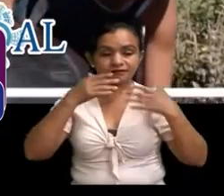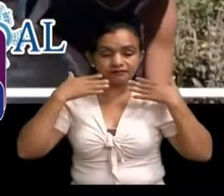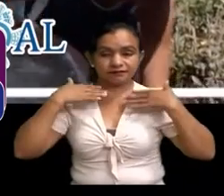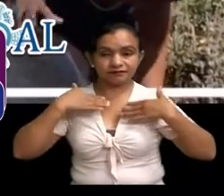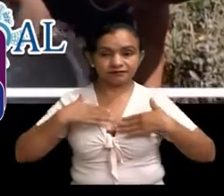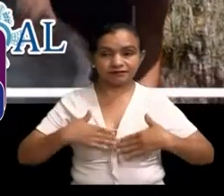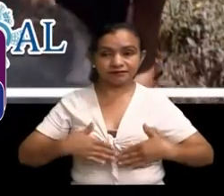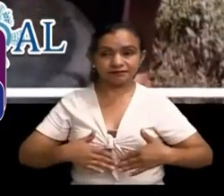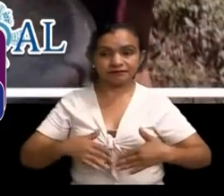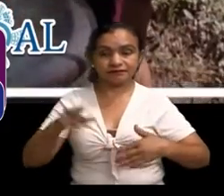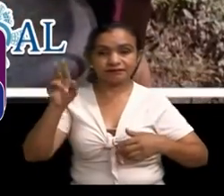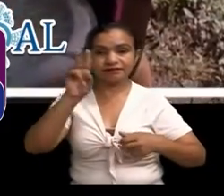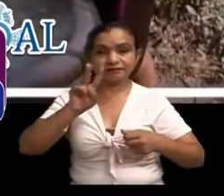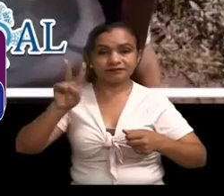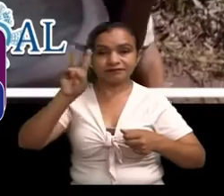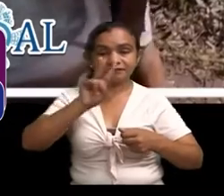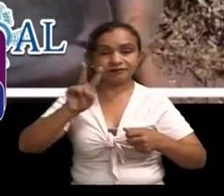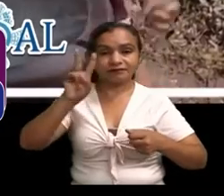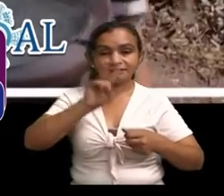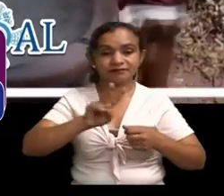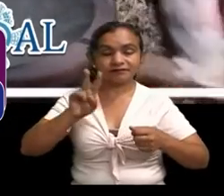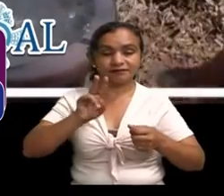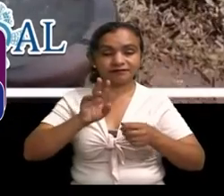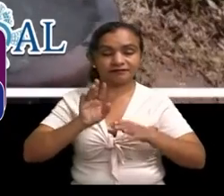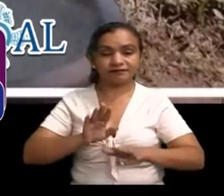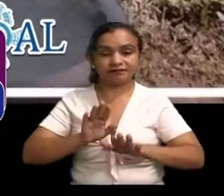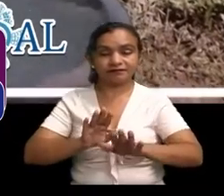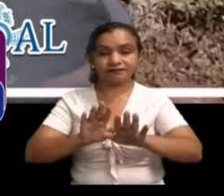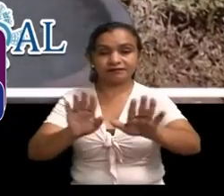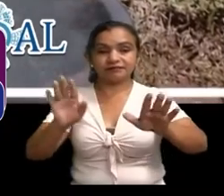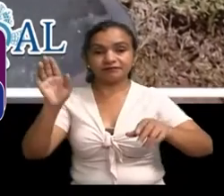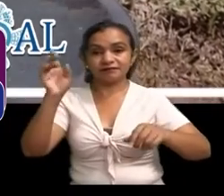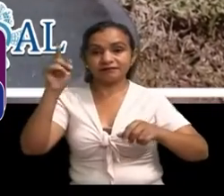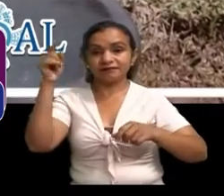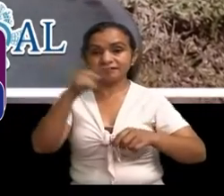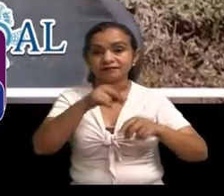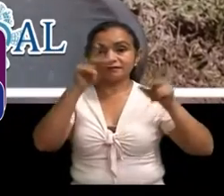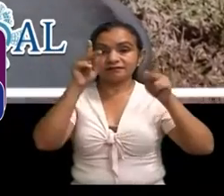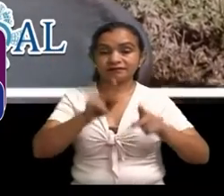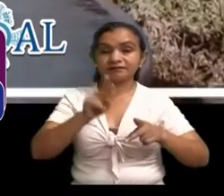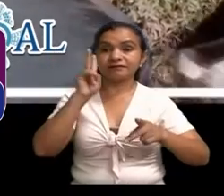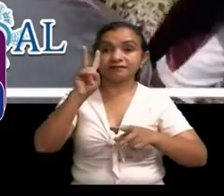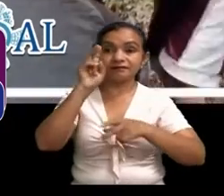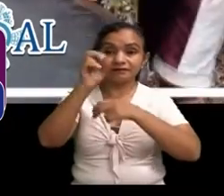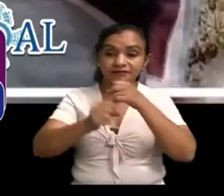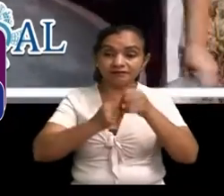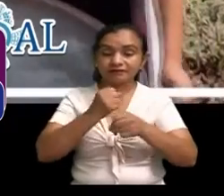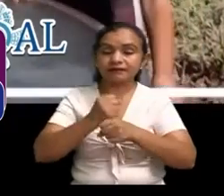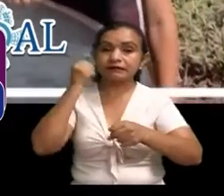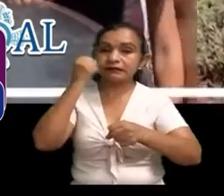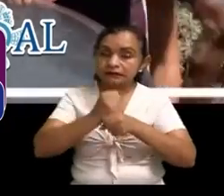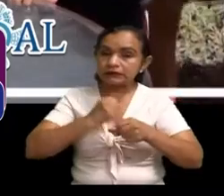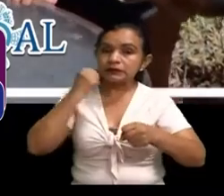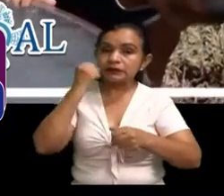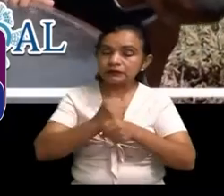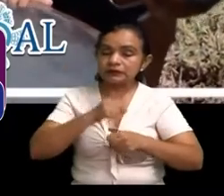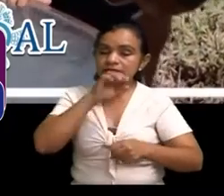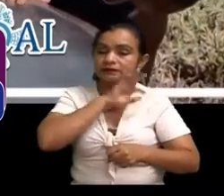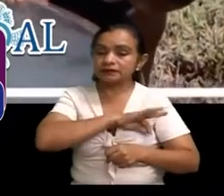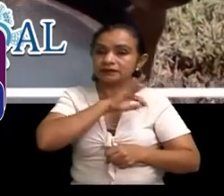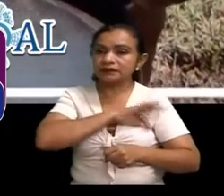de verde, desfilaron, los presentaron, dijeron, esta gente tienen 2 años de estar trabajando sin un